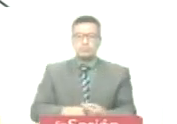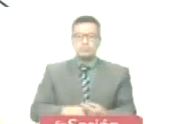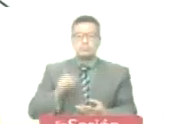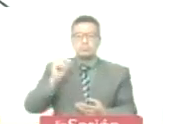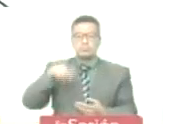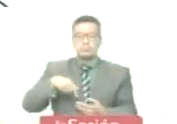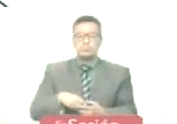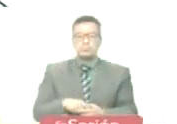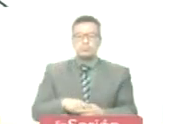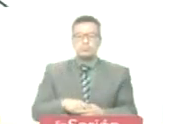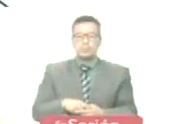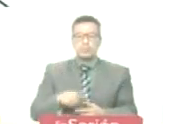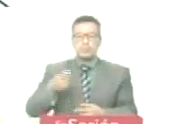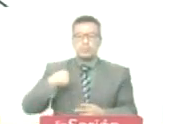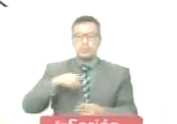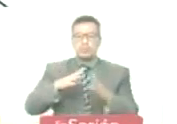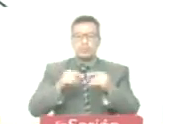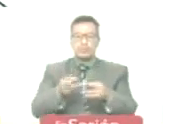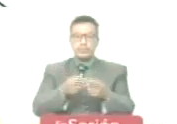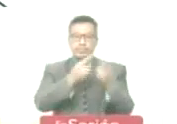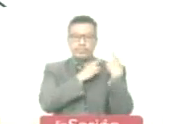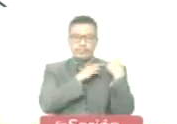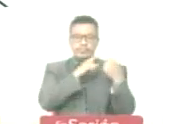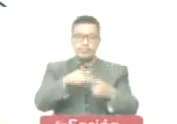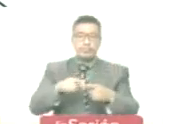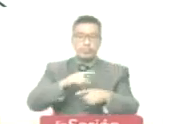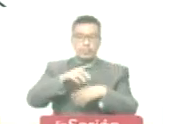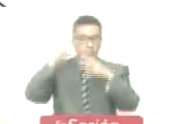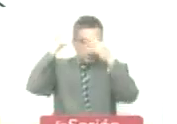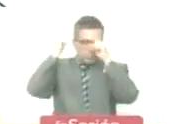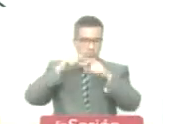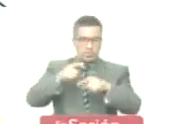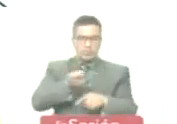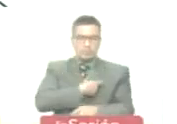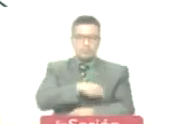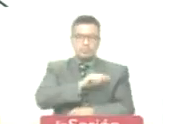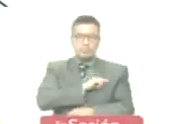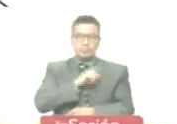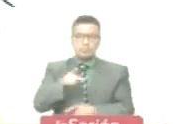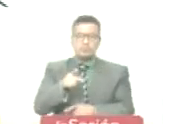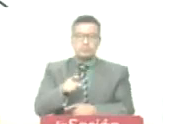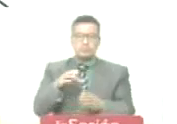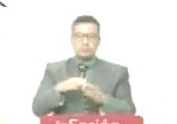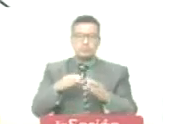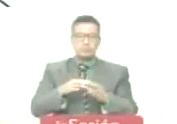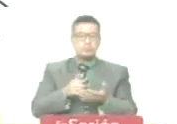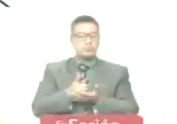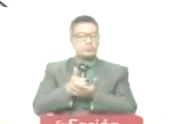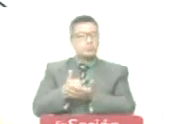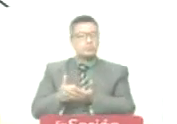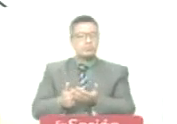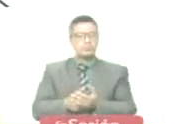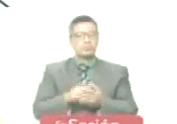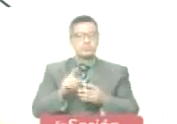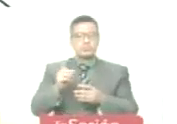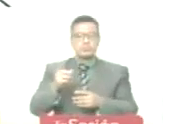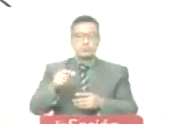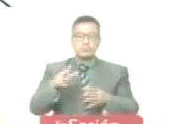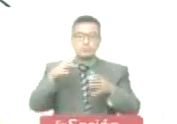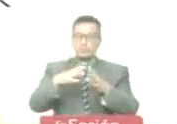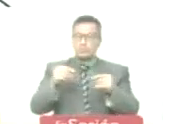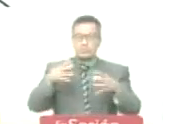Además, tuvo la responsabilidad en el Consulado General de Madrid de la sesión de asistencia a los privados de